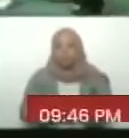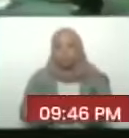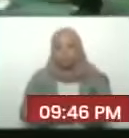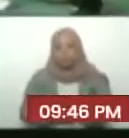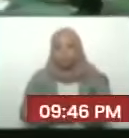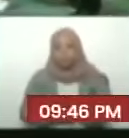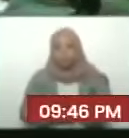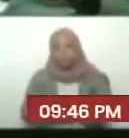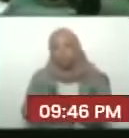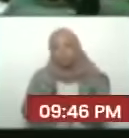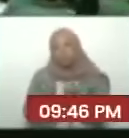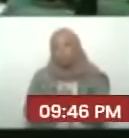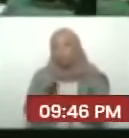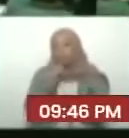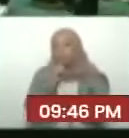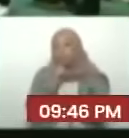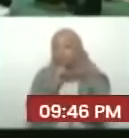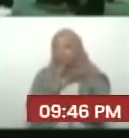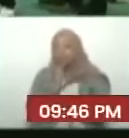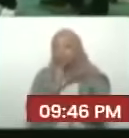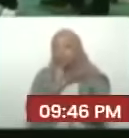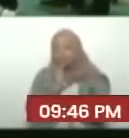Los caminos a veces son